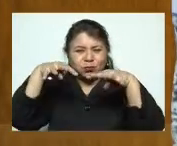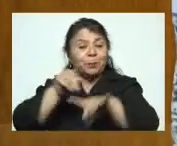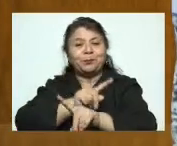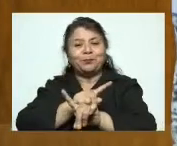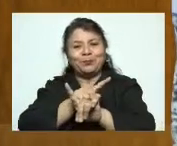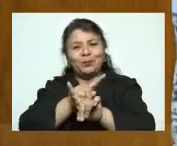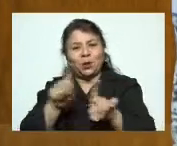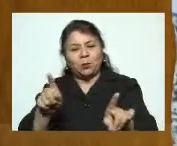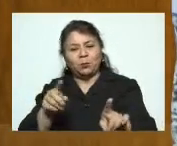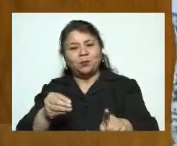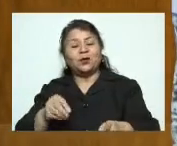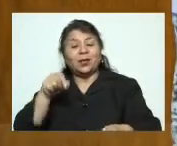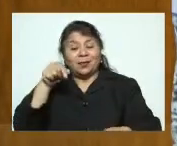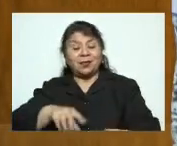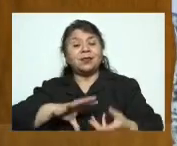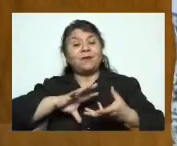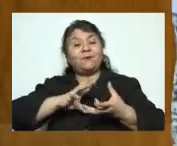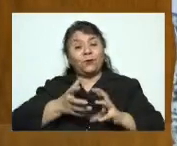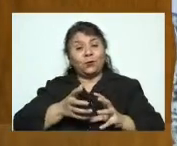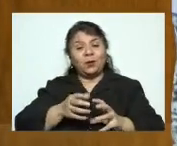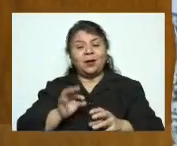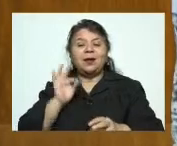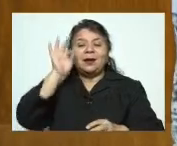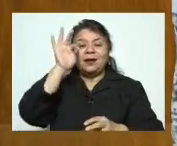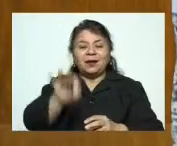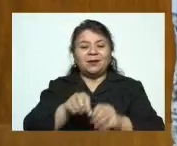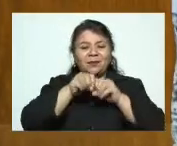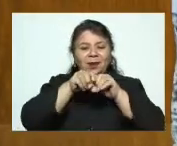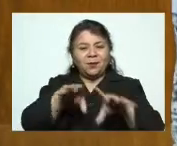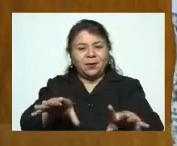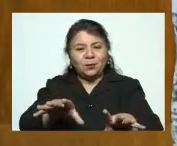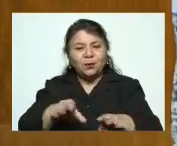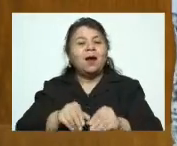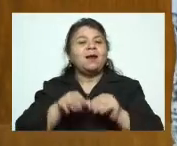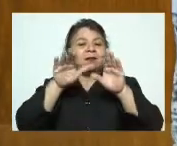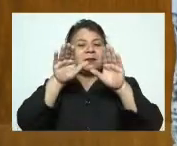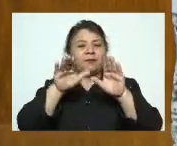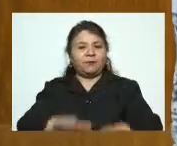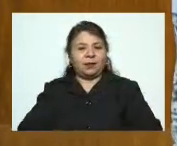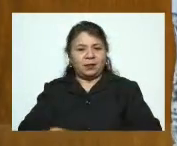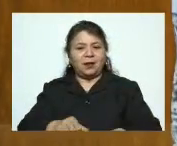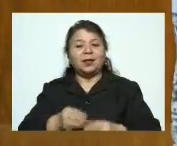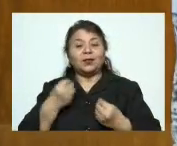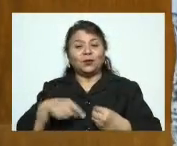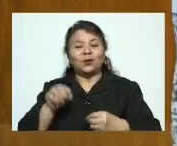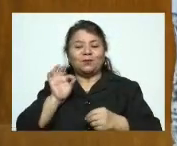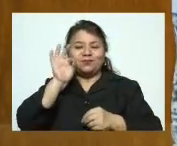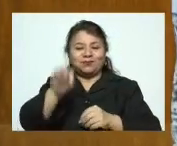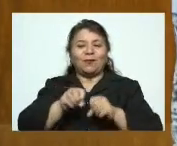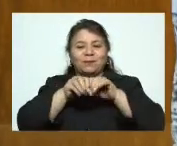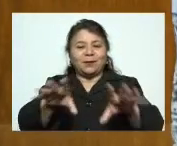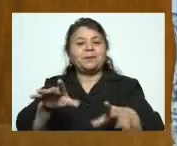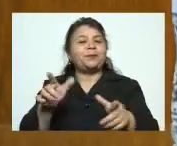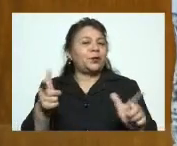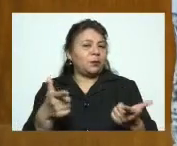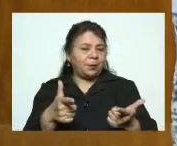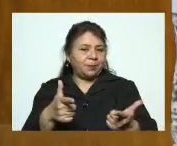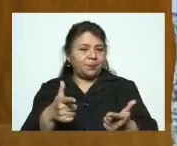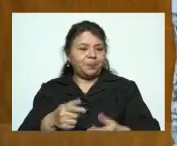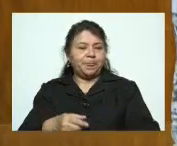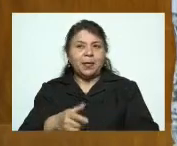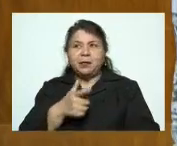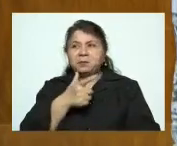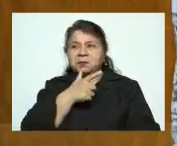diseminación del virus en la provincia de San Juan. Creo también oportuno en este